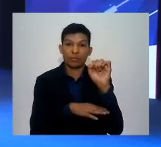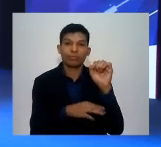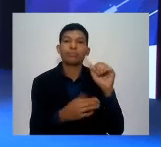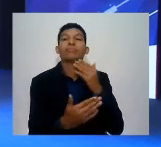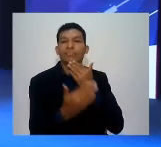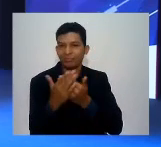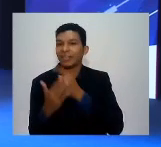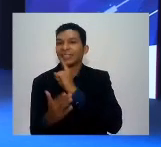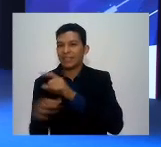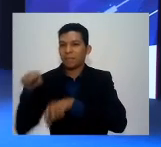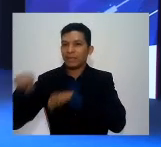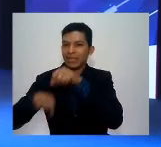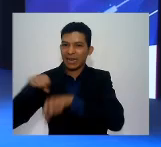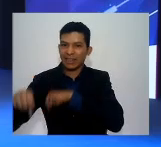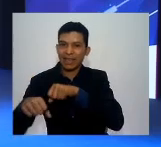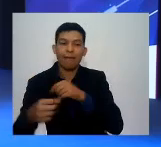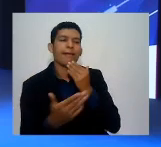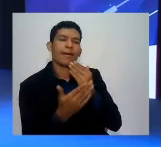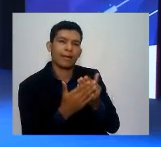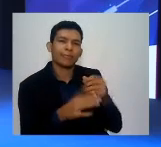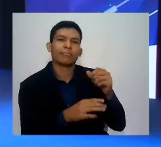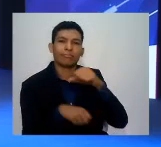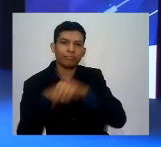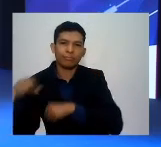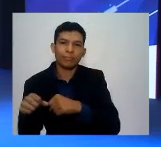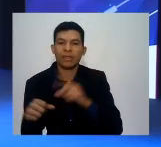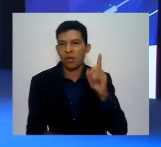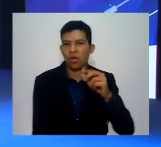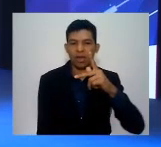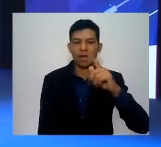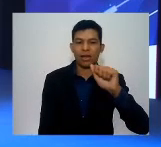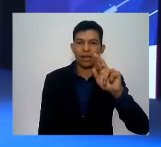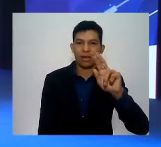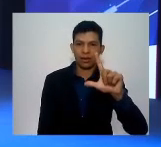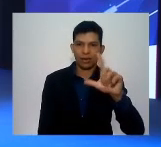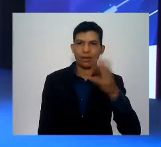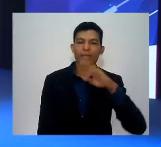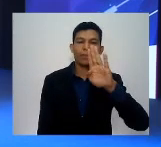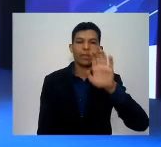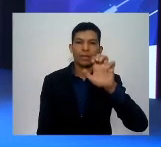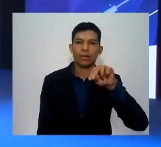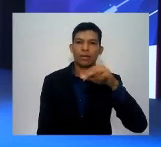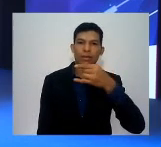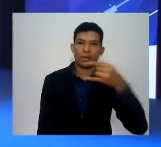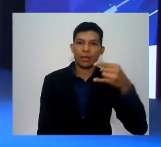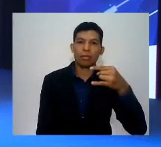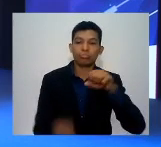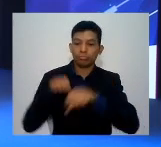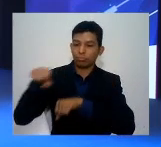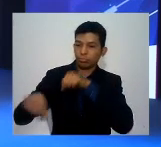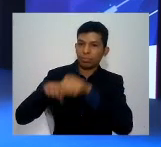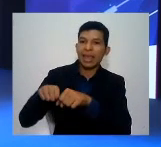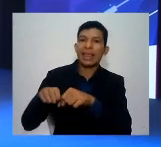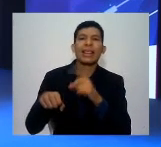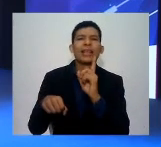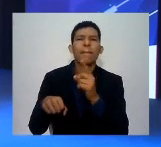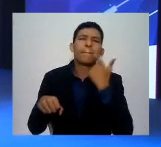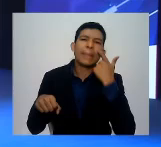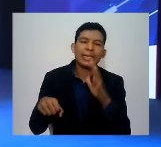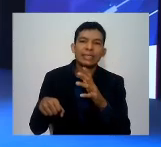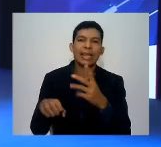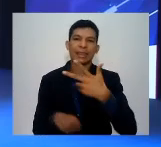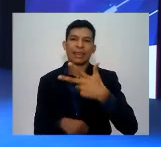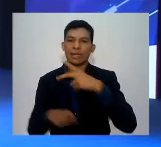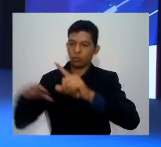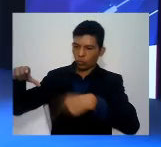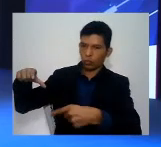eso es algo que se puede hacer, que hay muchos centros donde se puede hacer, y de hecho también hay partes donde te hacen análisis por medio